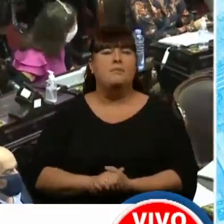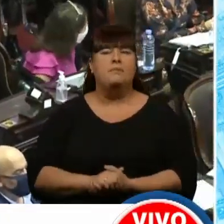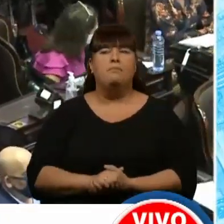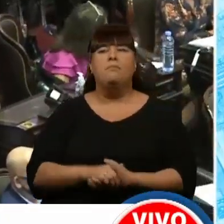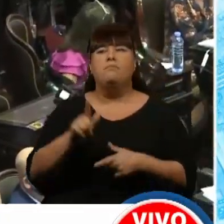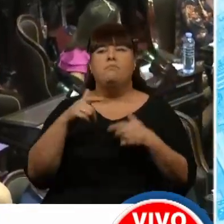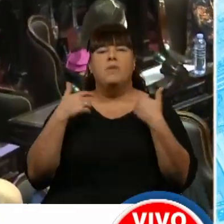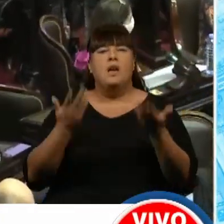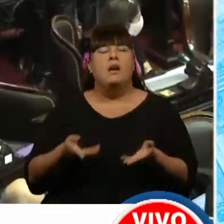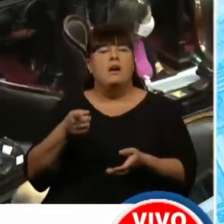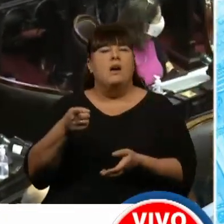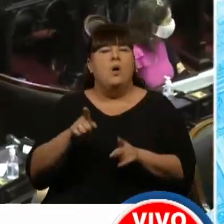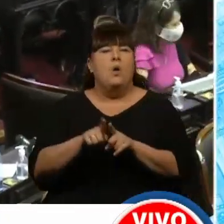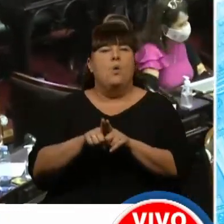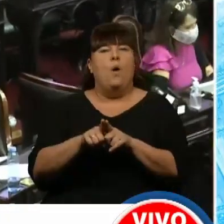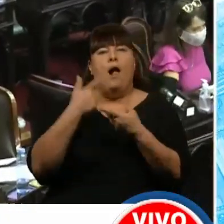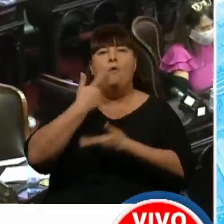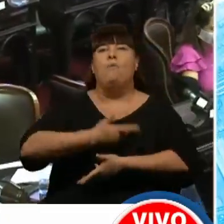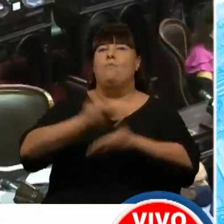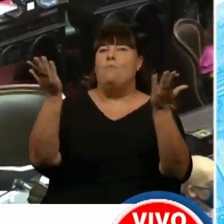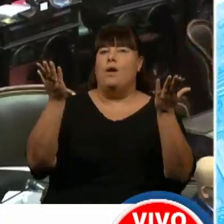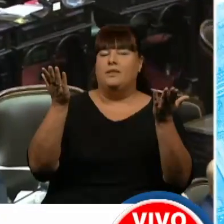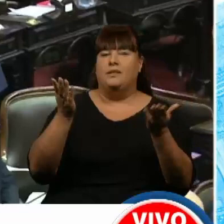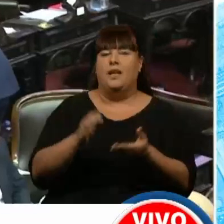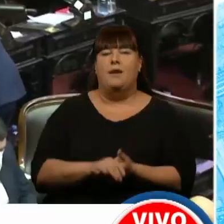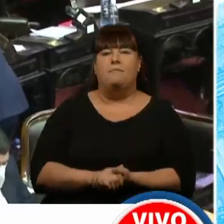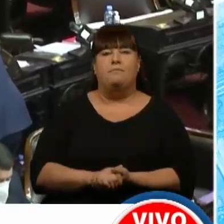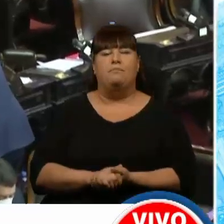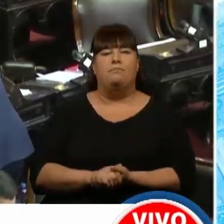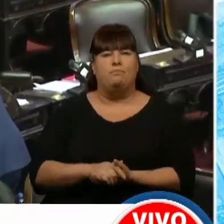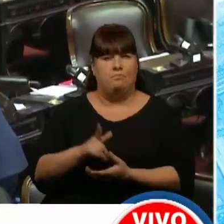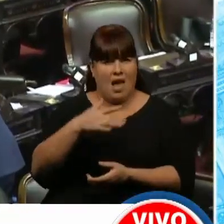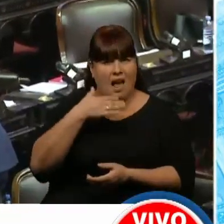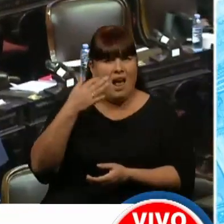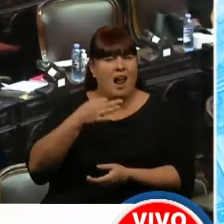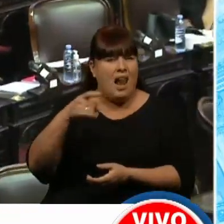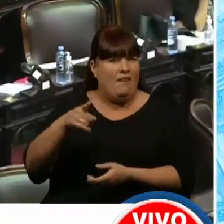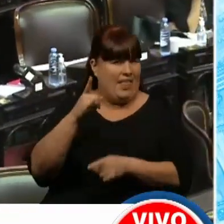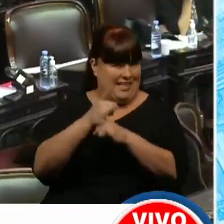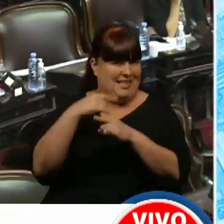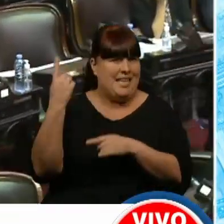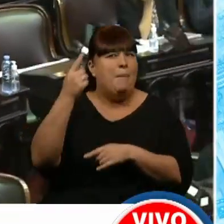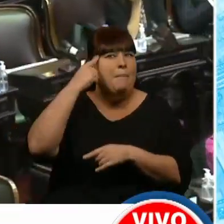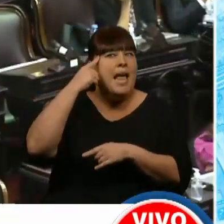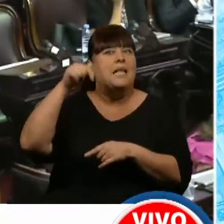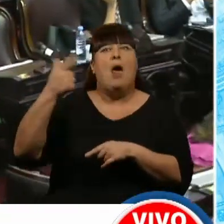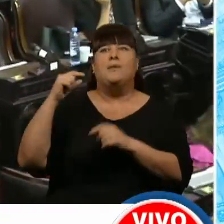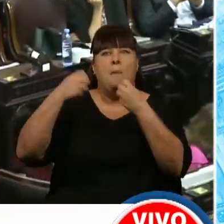se animan a hacer público lo que en verdad siempre pensaron.